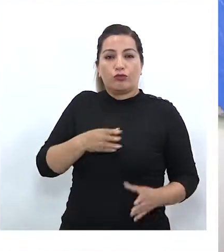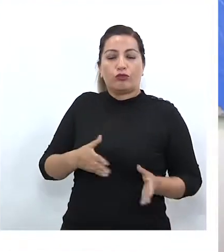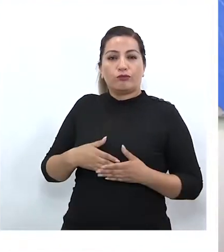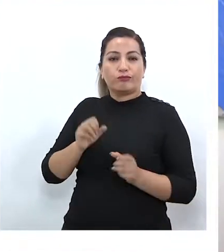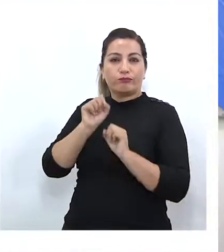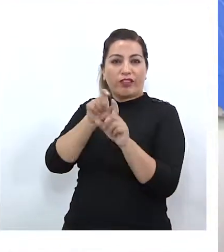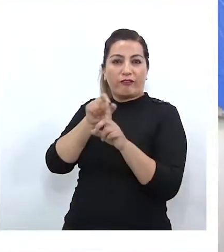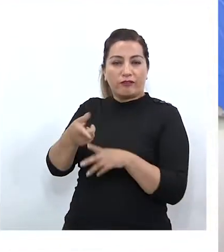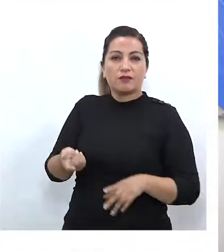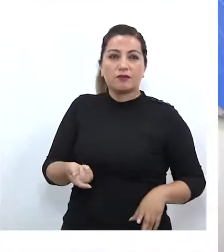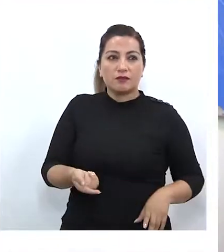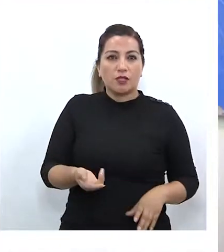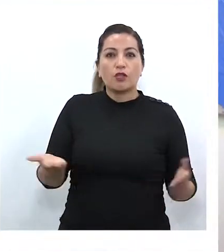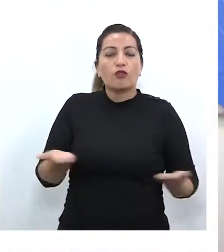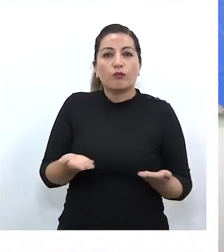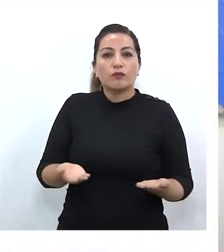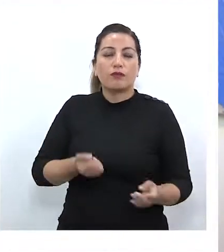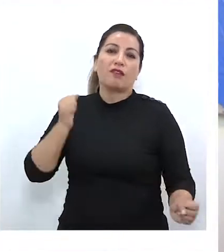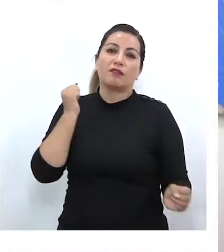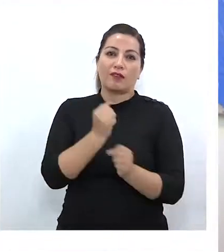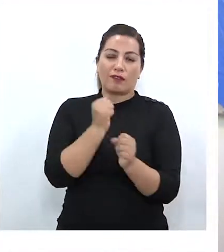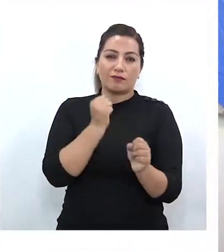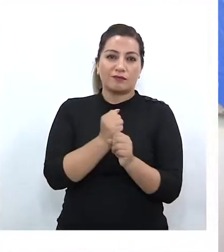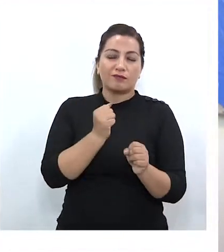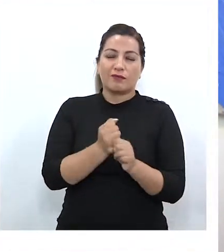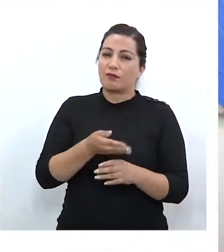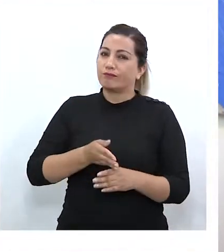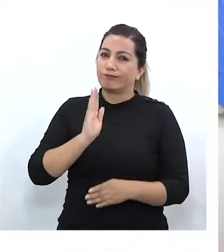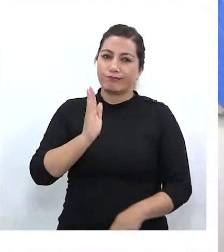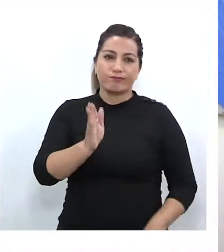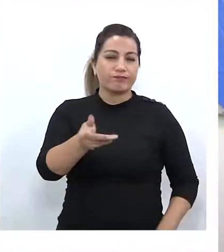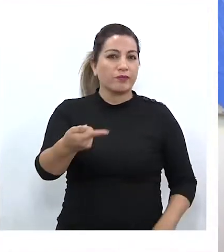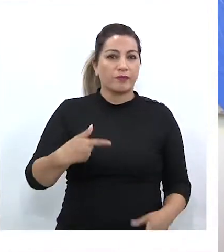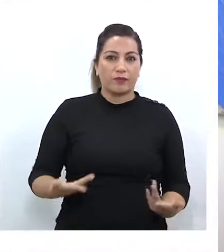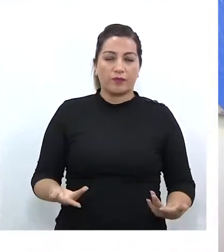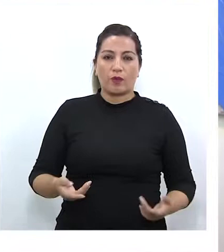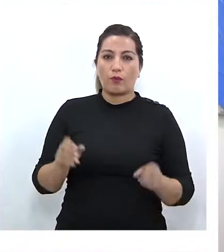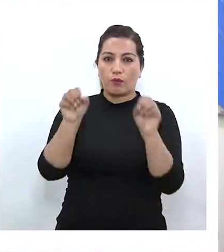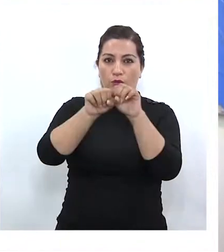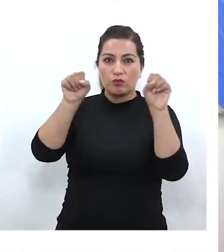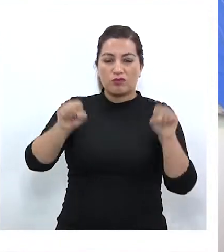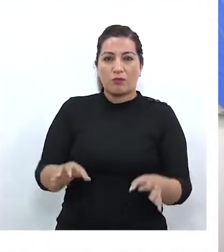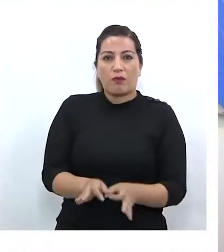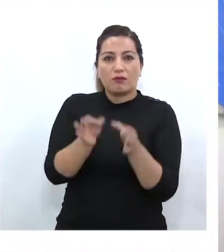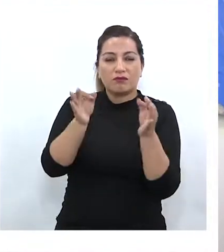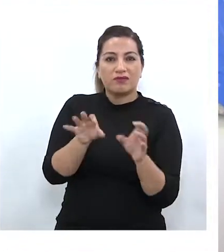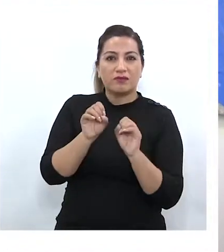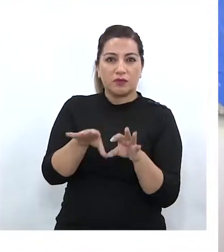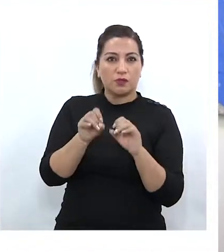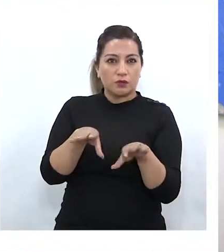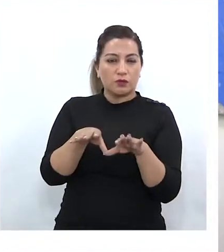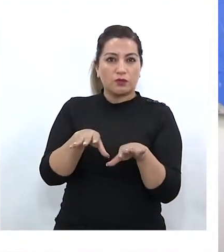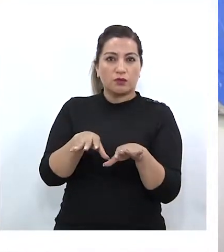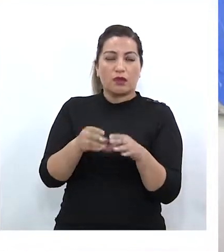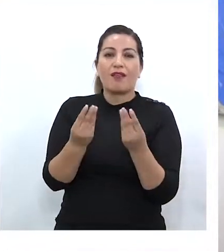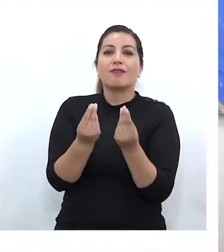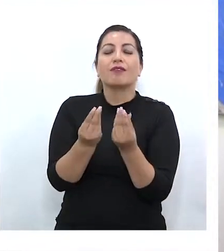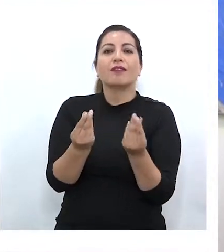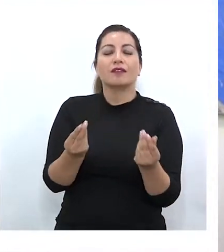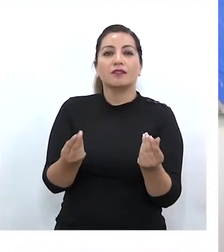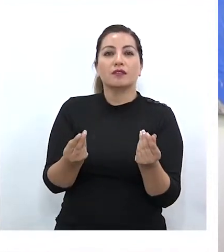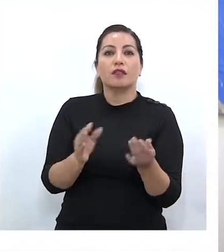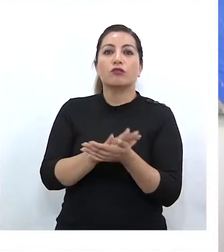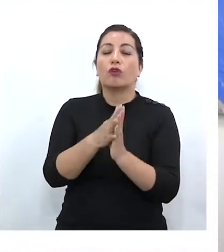ello, y la manera de abogar por ellos es trabajar permanentemente por un sistema educacional de